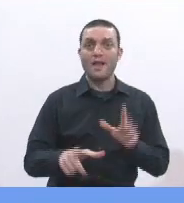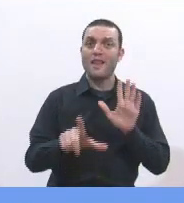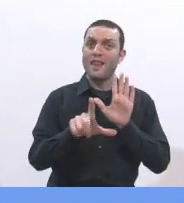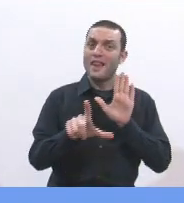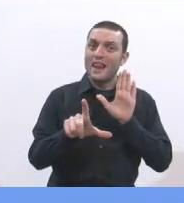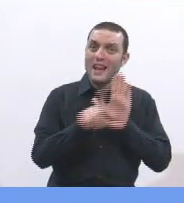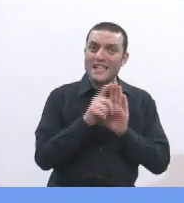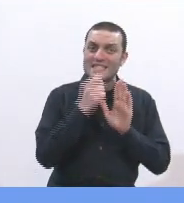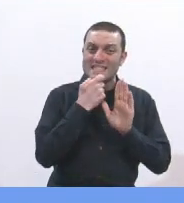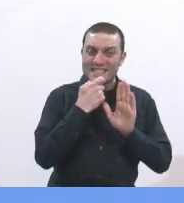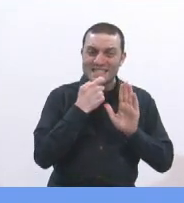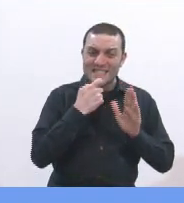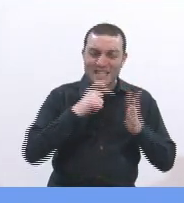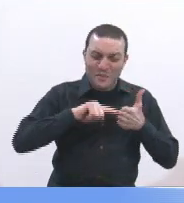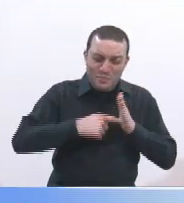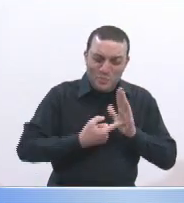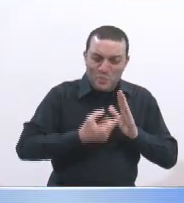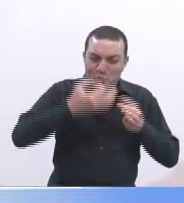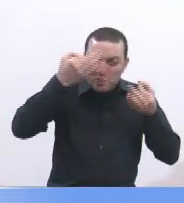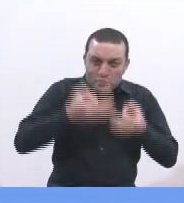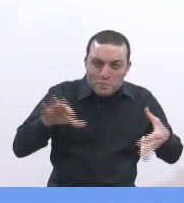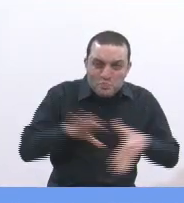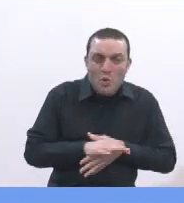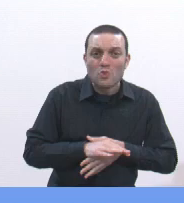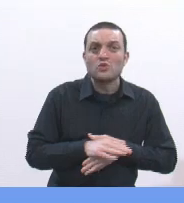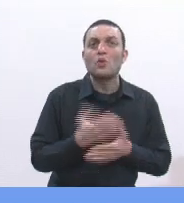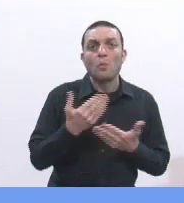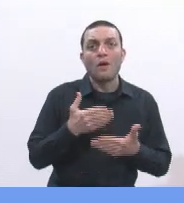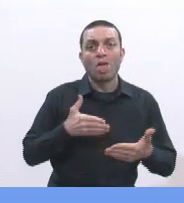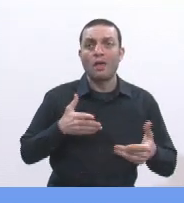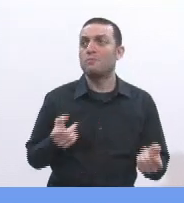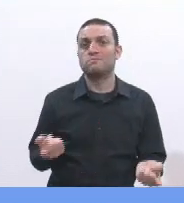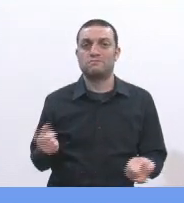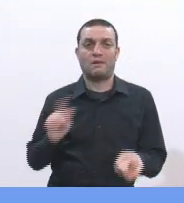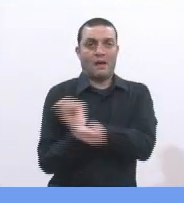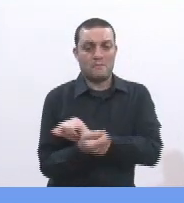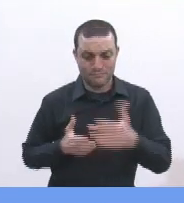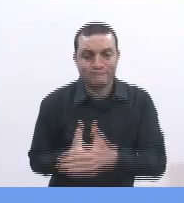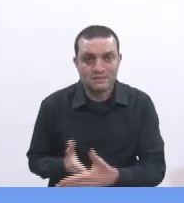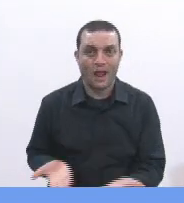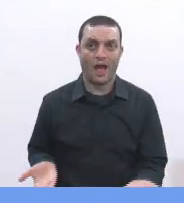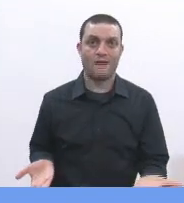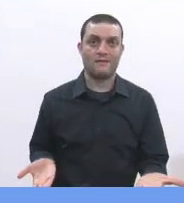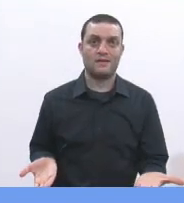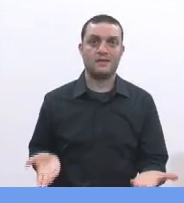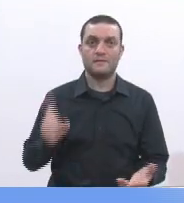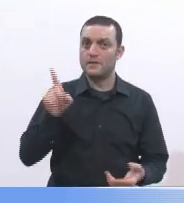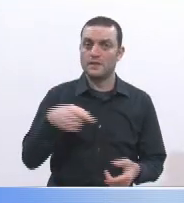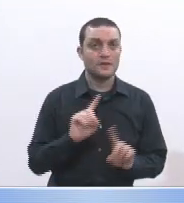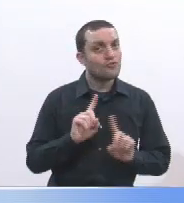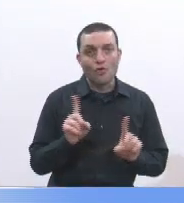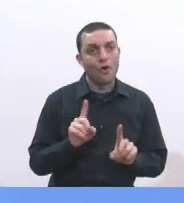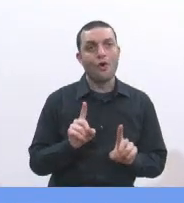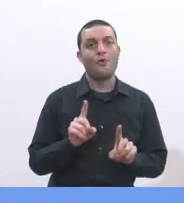cuando se vuelven muy reglamentaristas generan trabas y de nuevo este sector es un sector que tienen un